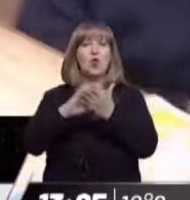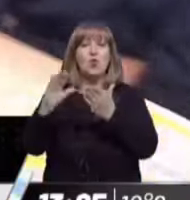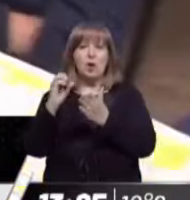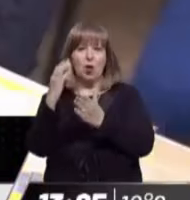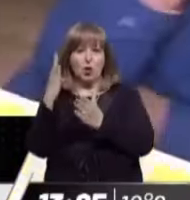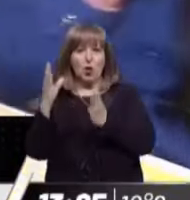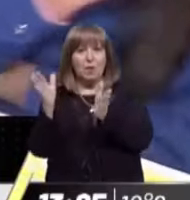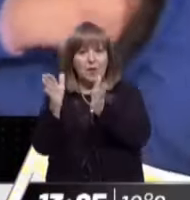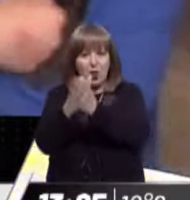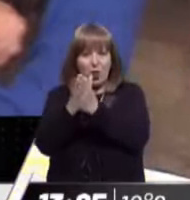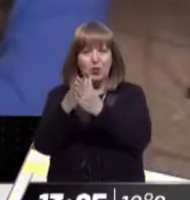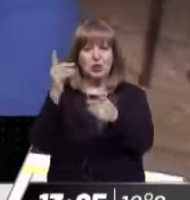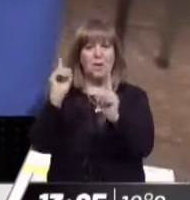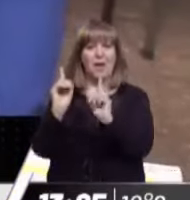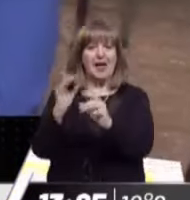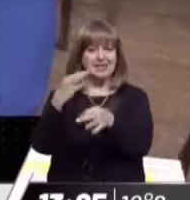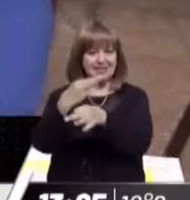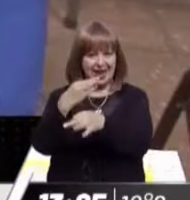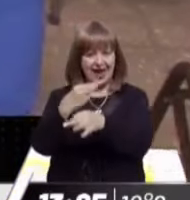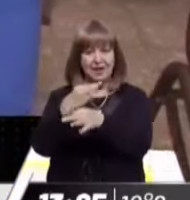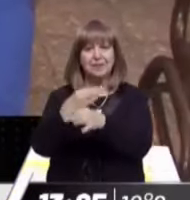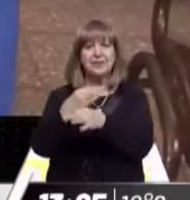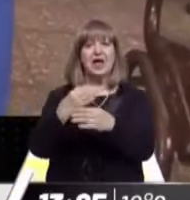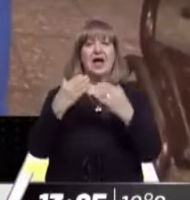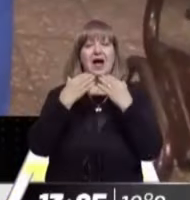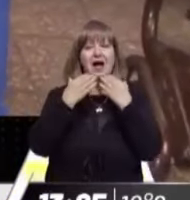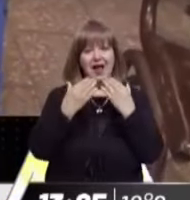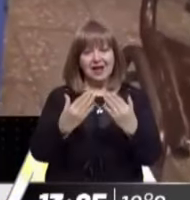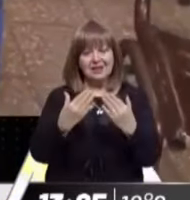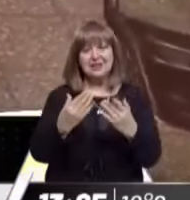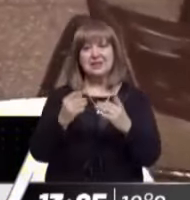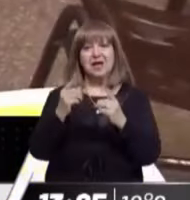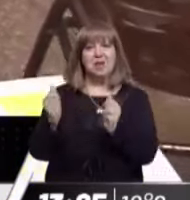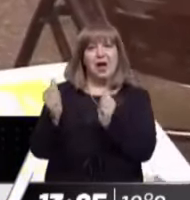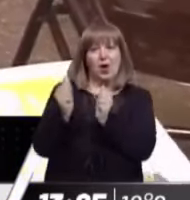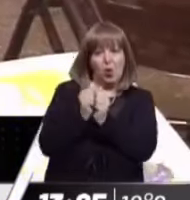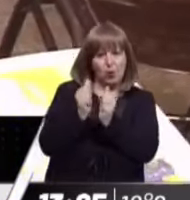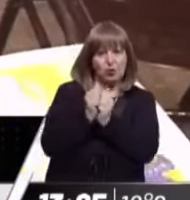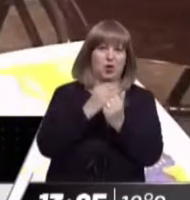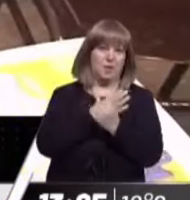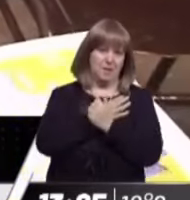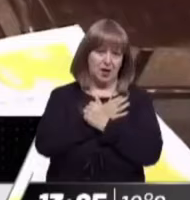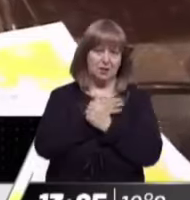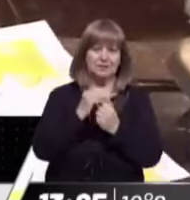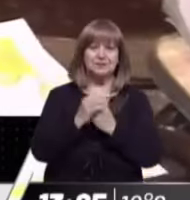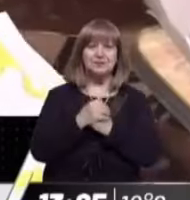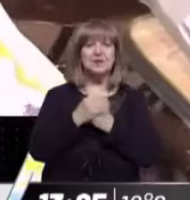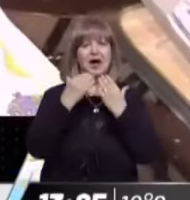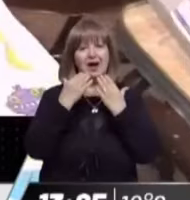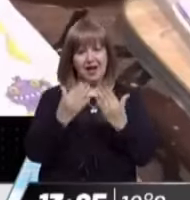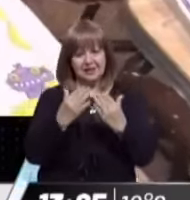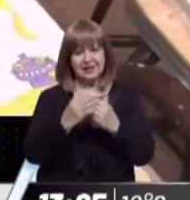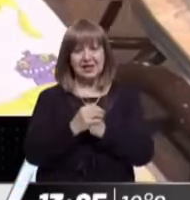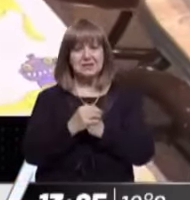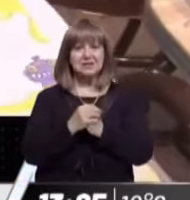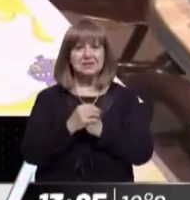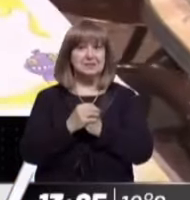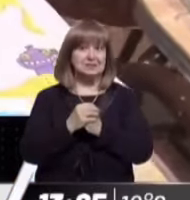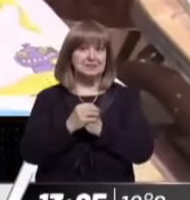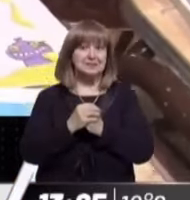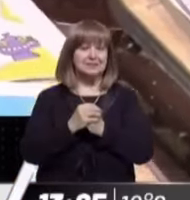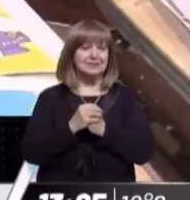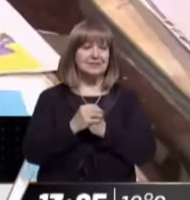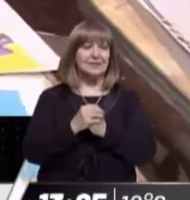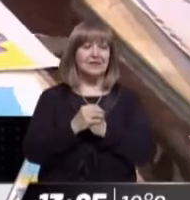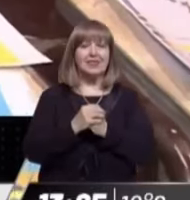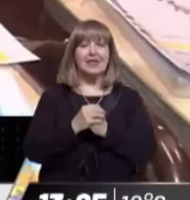la seño. Bueno, agradezco su acompañamiento también. Sí. Gracias. Gracias a ustedes. Qué bonito, Marce. Voy a mostrar, porque acá está el